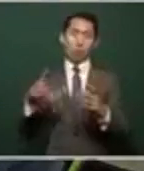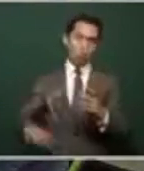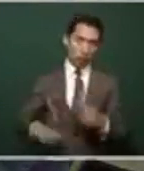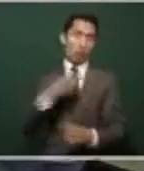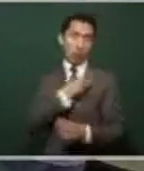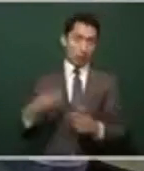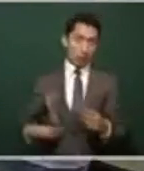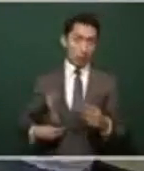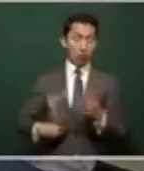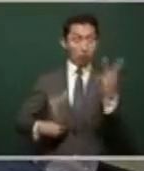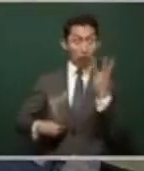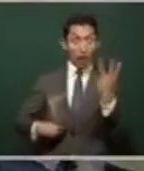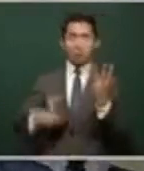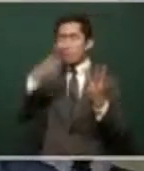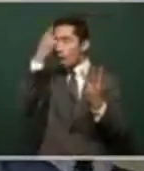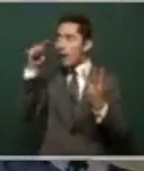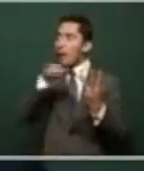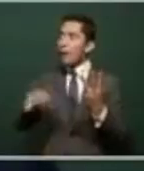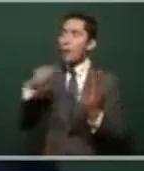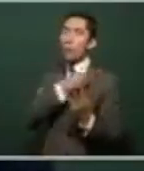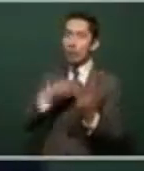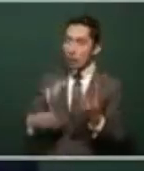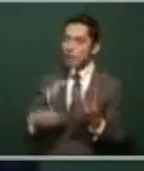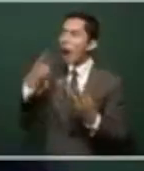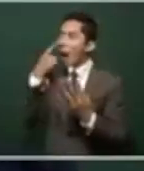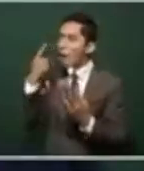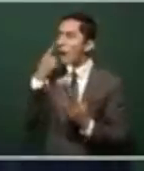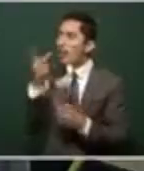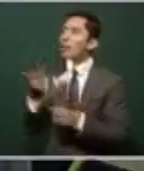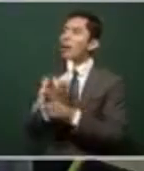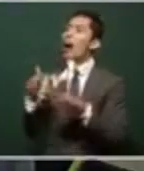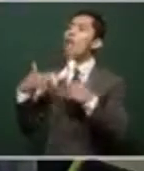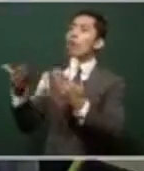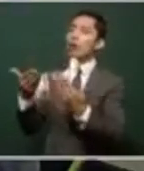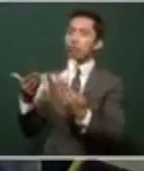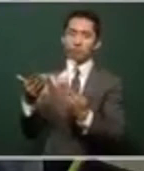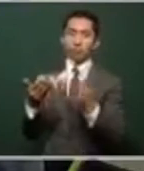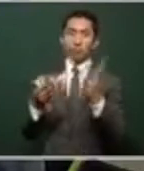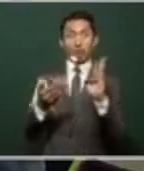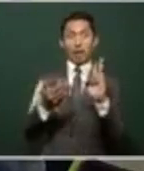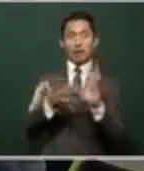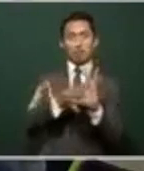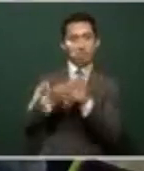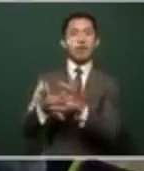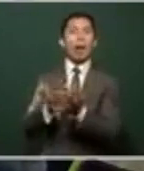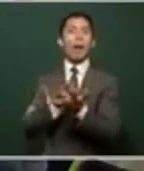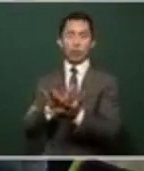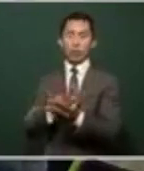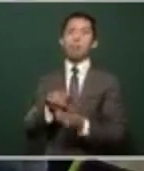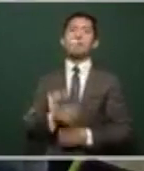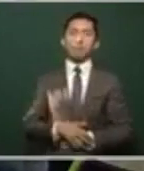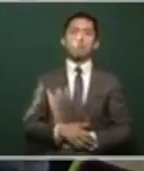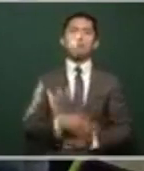53 comunidades para poder atender las demandas sociales. A ver, alguien de Hidalgo.